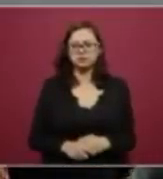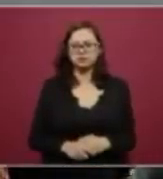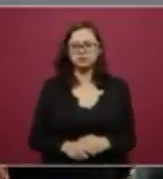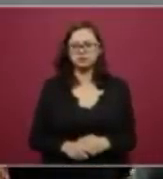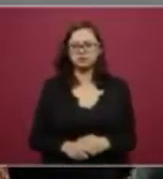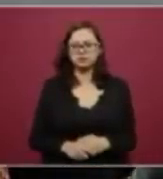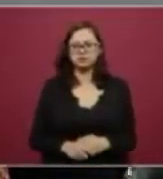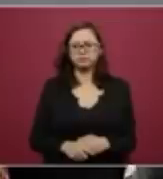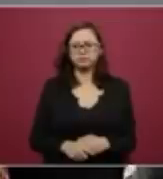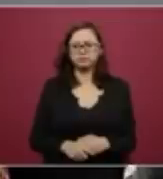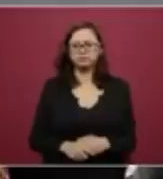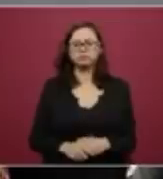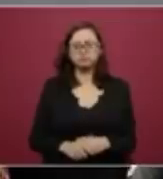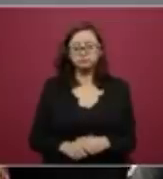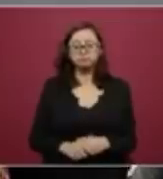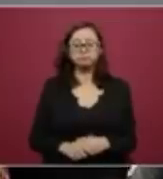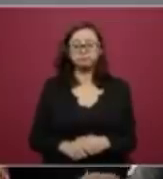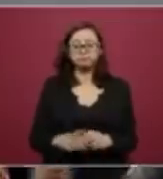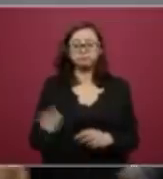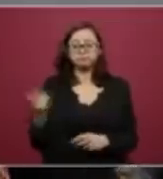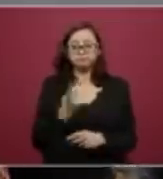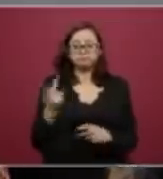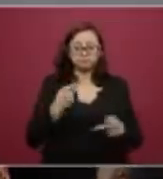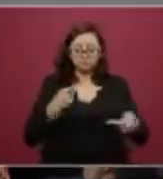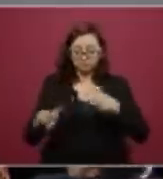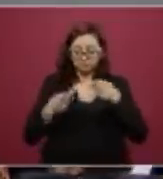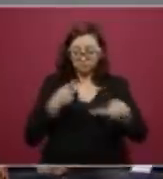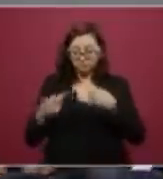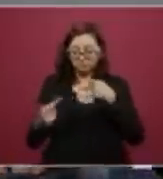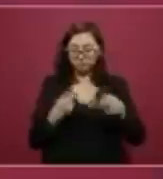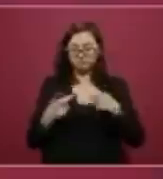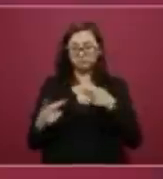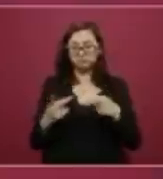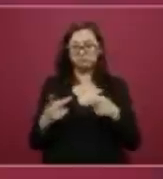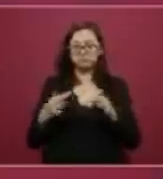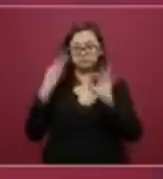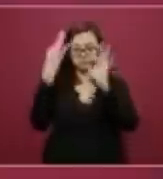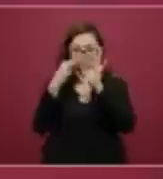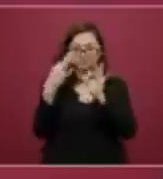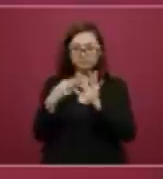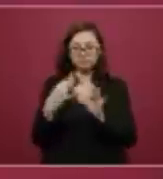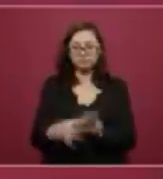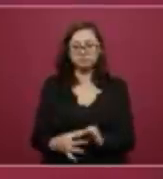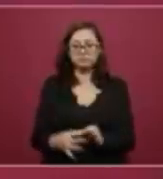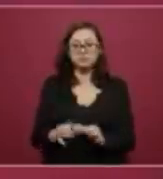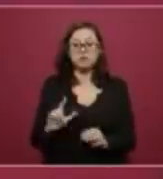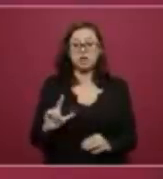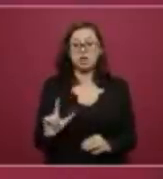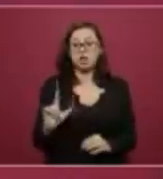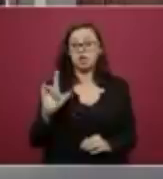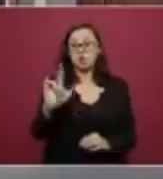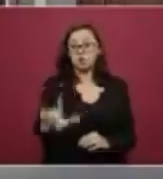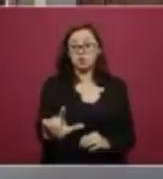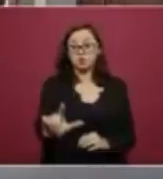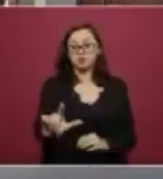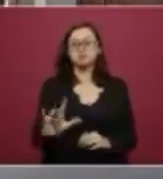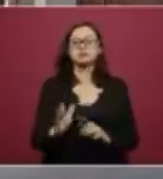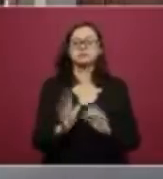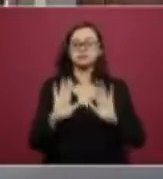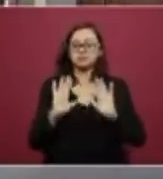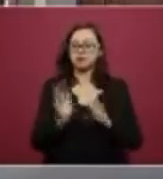estar preparados para cumplir, porque el lunes próximo se